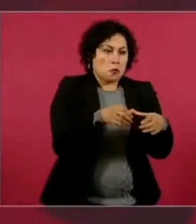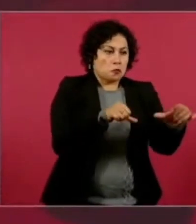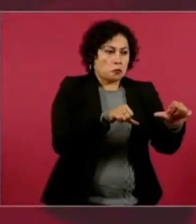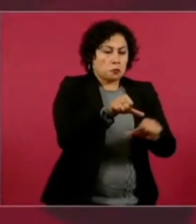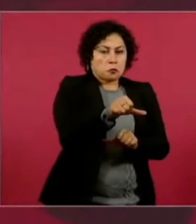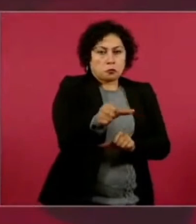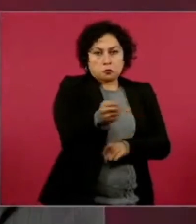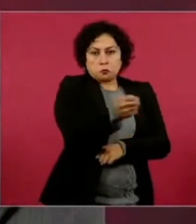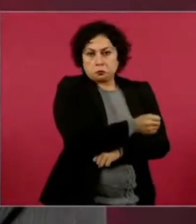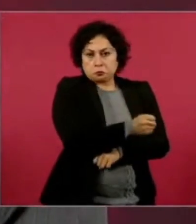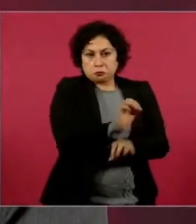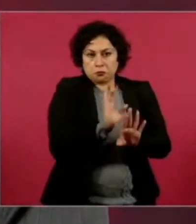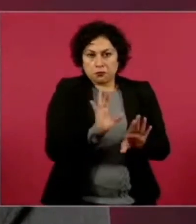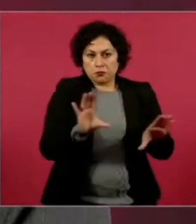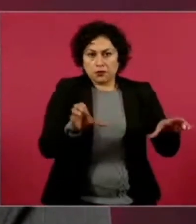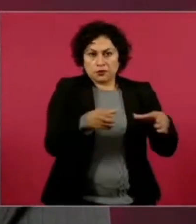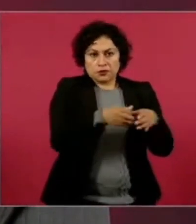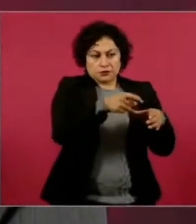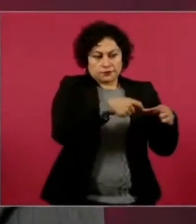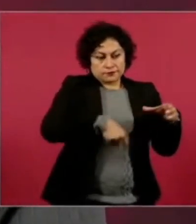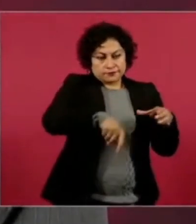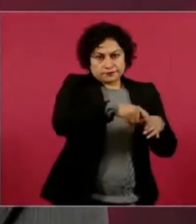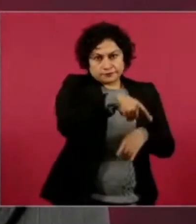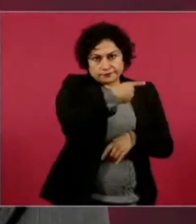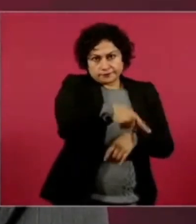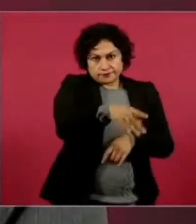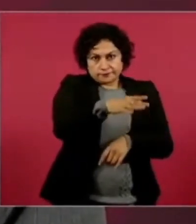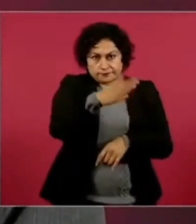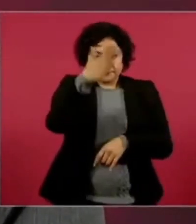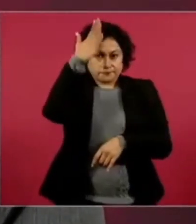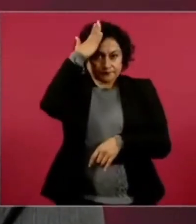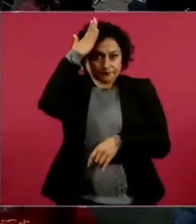entre los comandantes de zona.